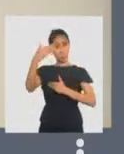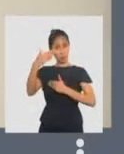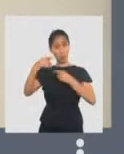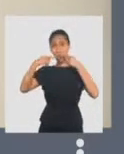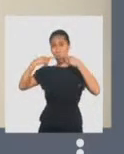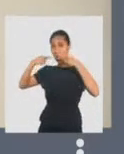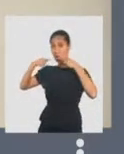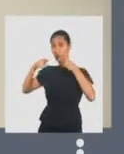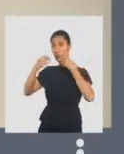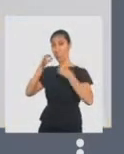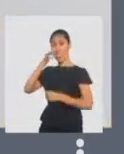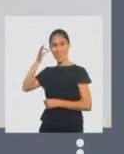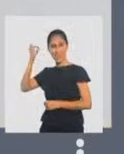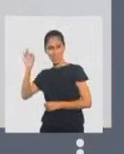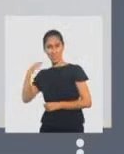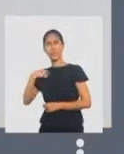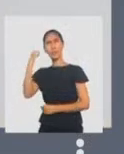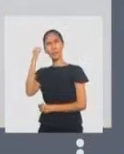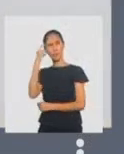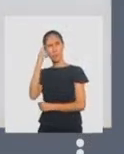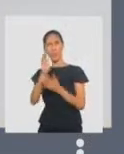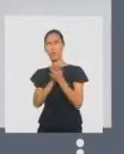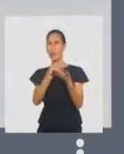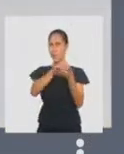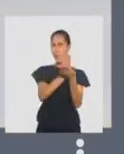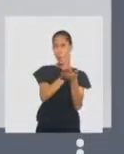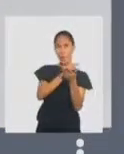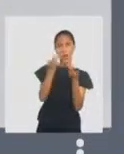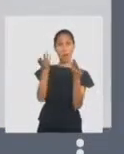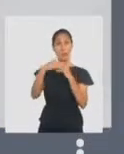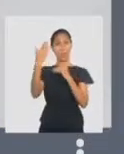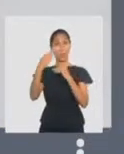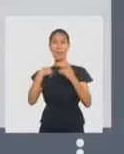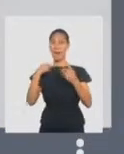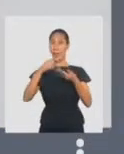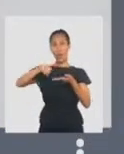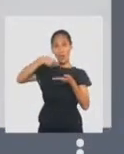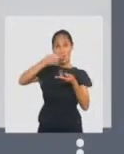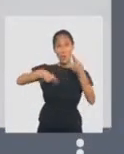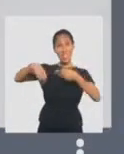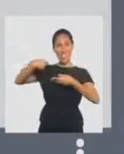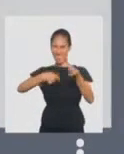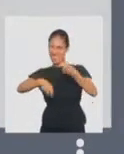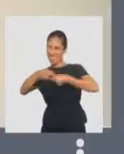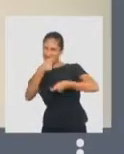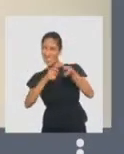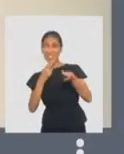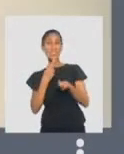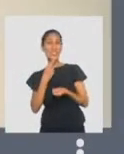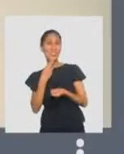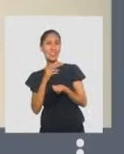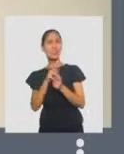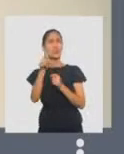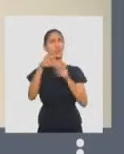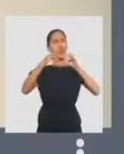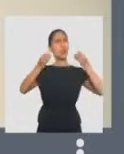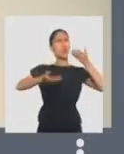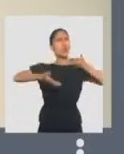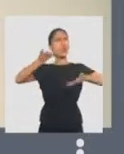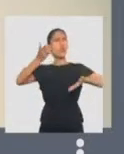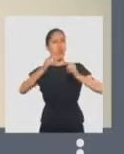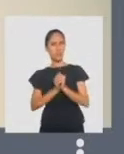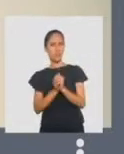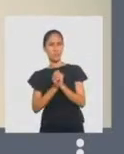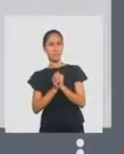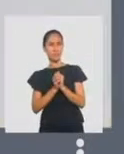utilizar en nuestros anuncios en inglés. Estoy pensando en hacer un comercial para mis chocotejas. ¿Y qué frases piensas usar?